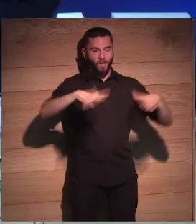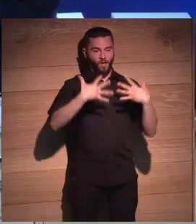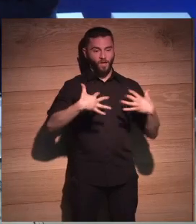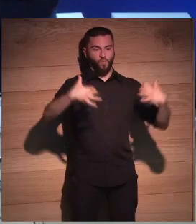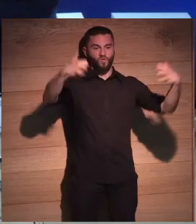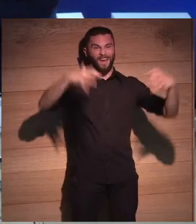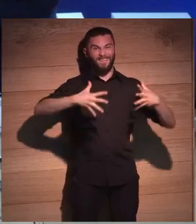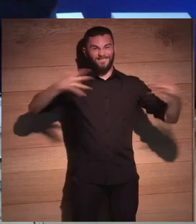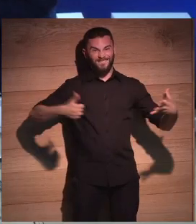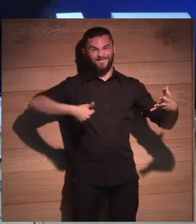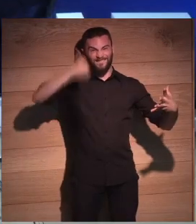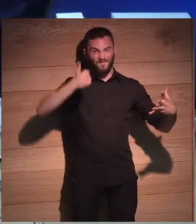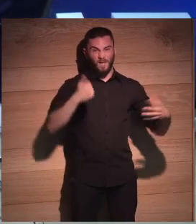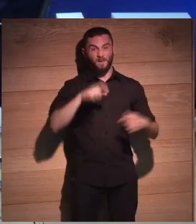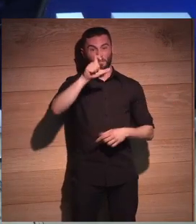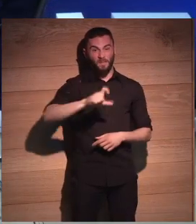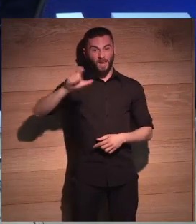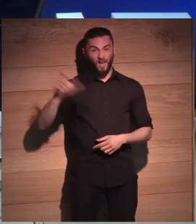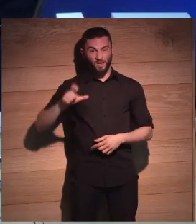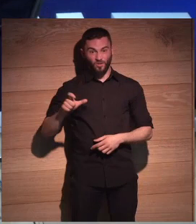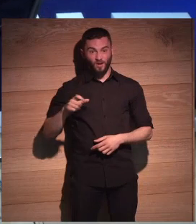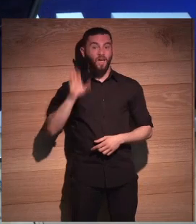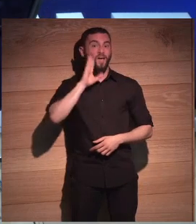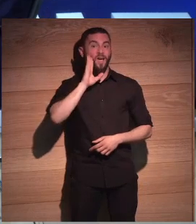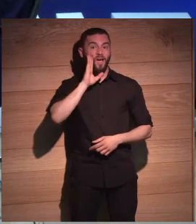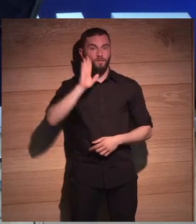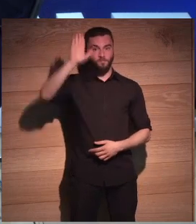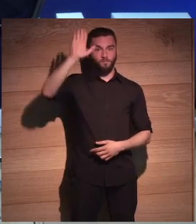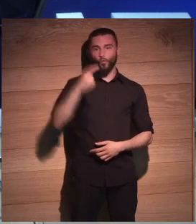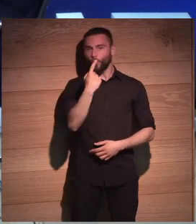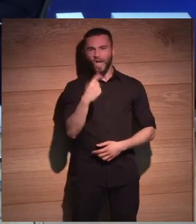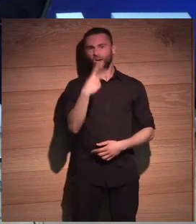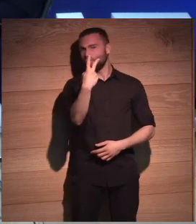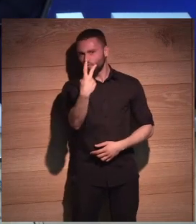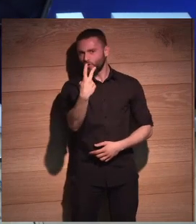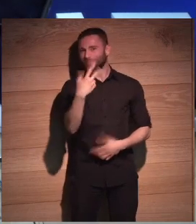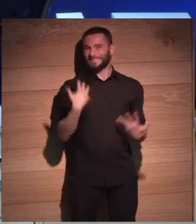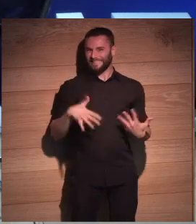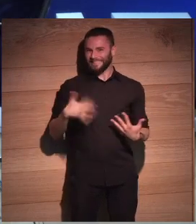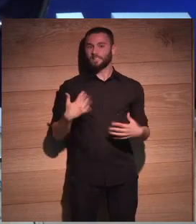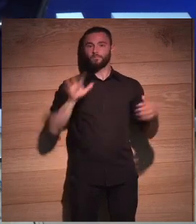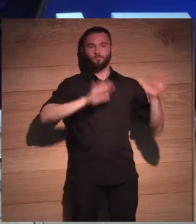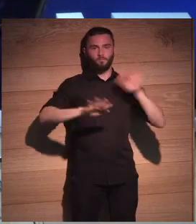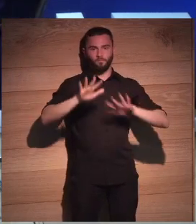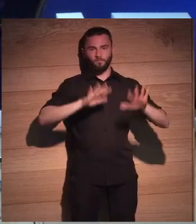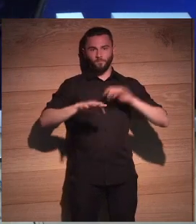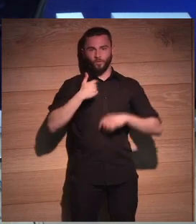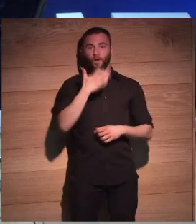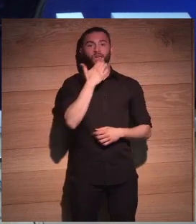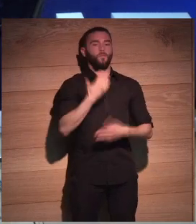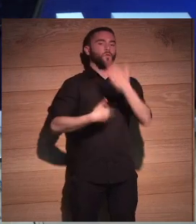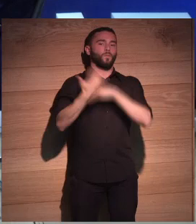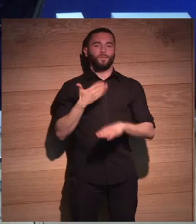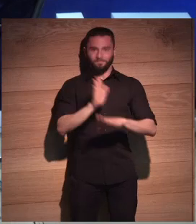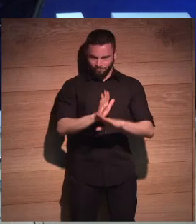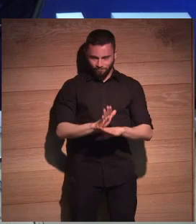levanta 1 o 2, para que os hagáis una idea, ¿vale? Es que es tan engorroso. Y os voy a poner el ejemplo que me pasó a mí. Y hace no muchos años,